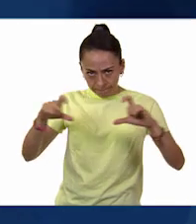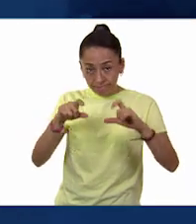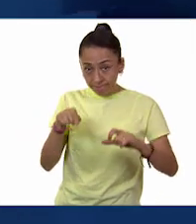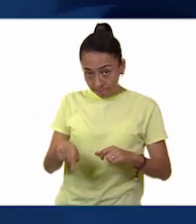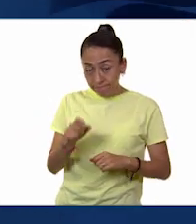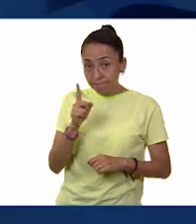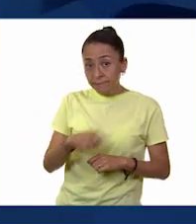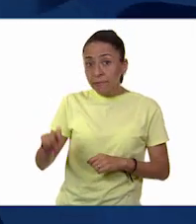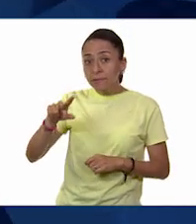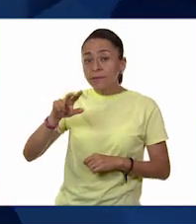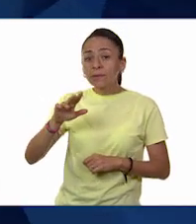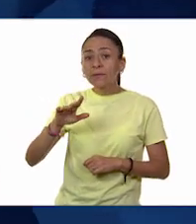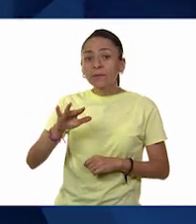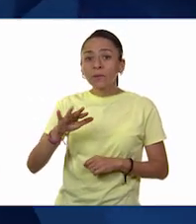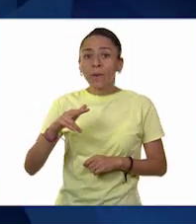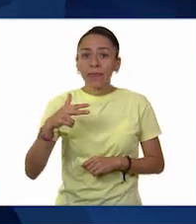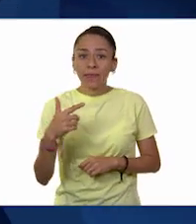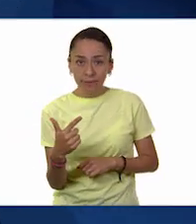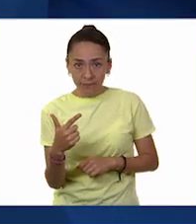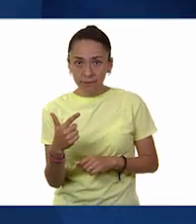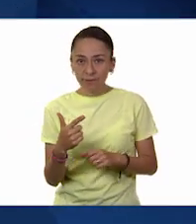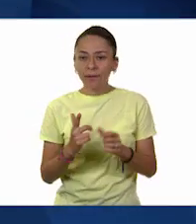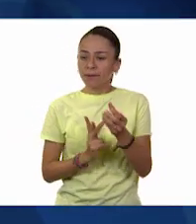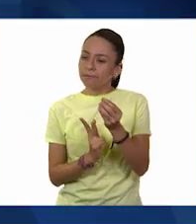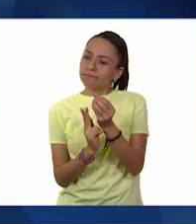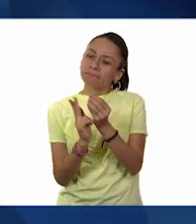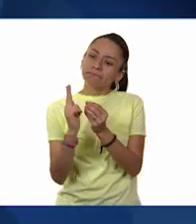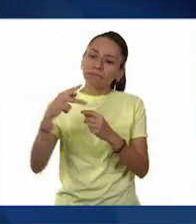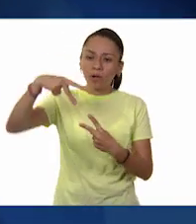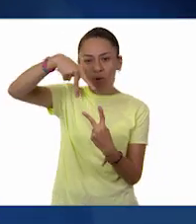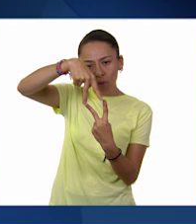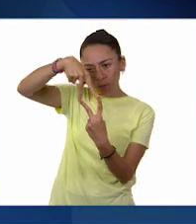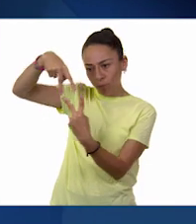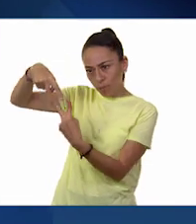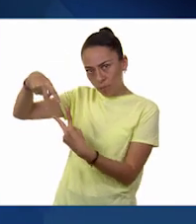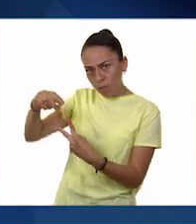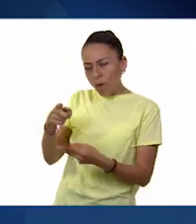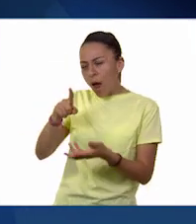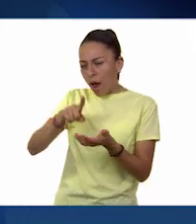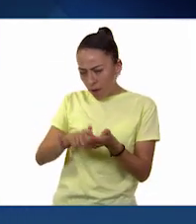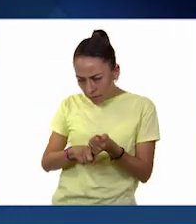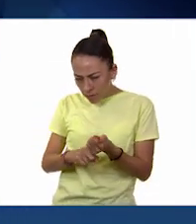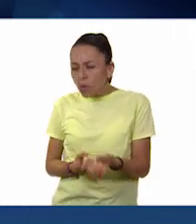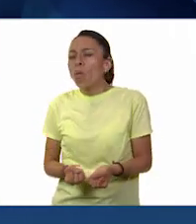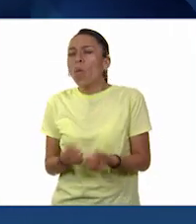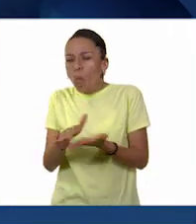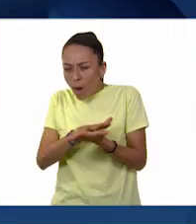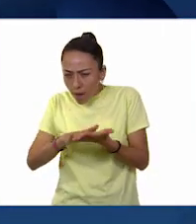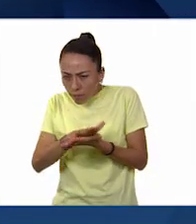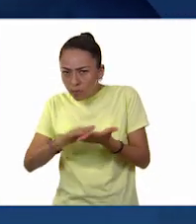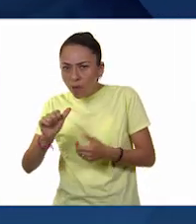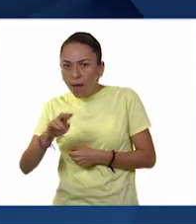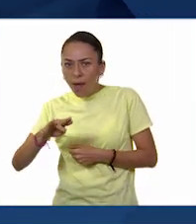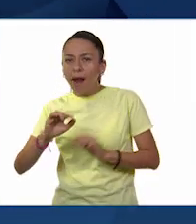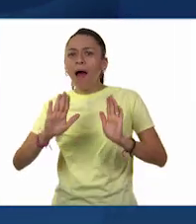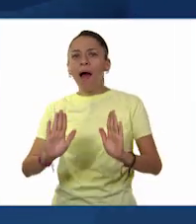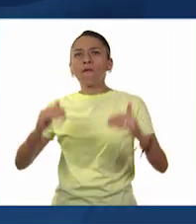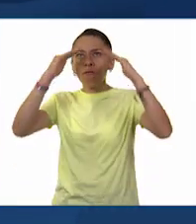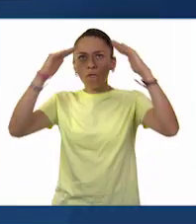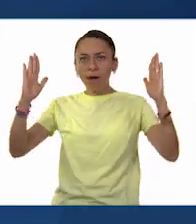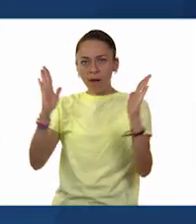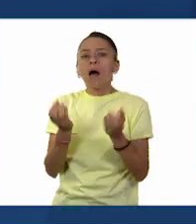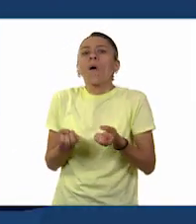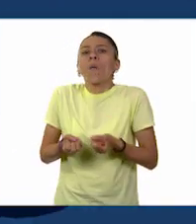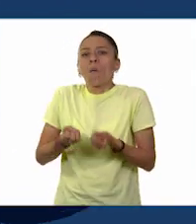página 157 y calculen su perímetro y área. En uno de los rombos, uno de ustedes recorte sobre